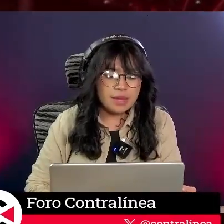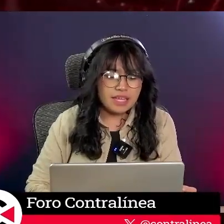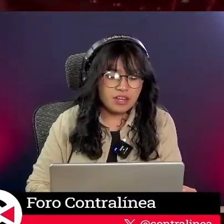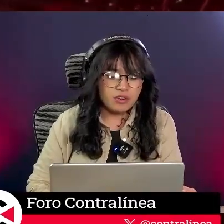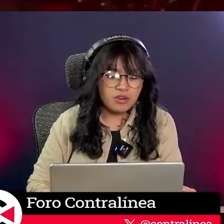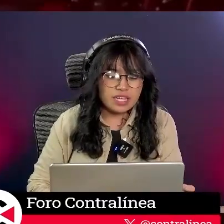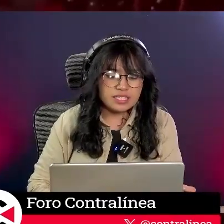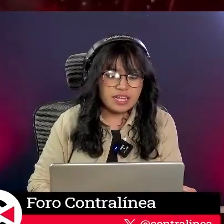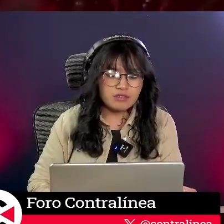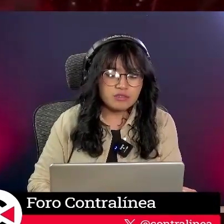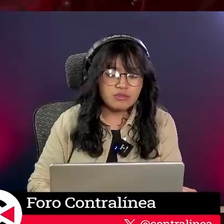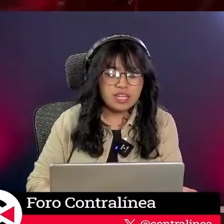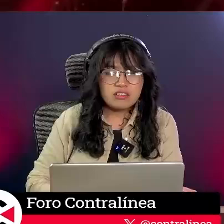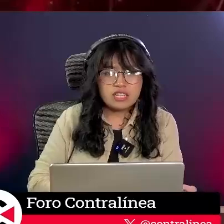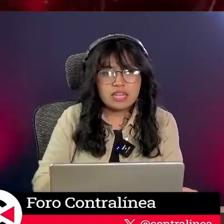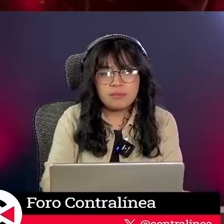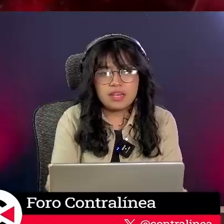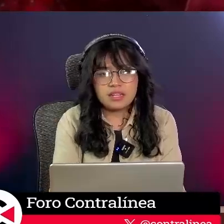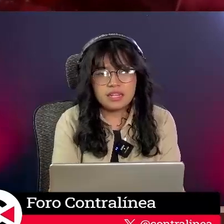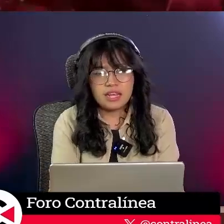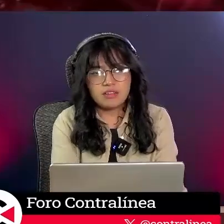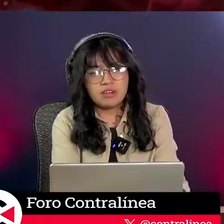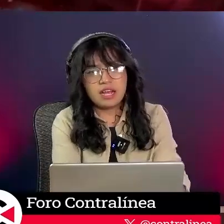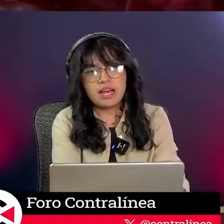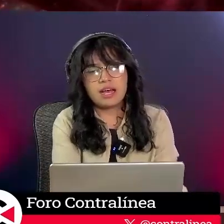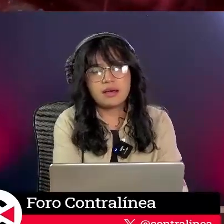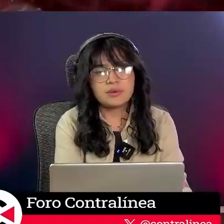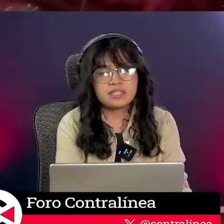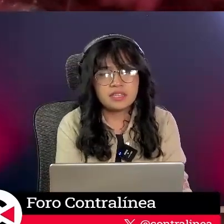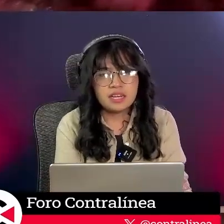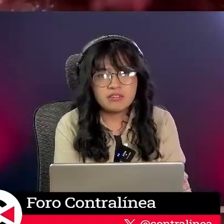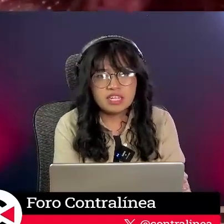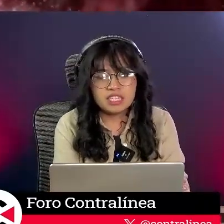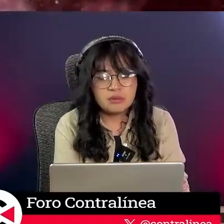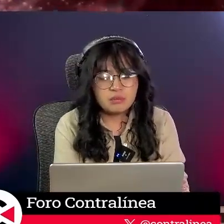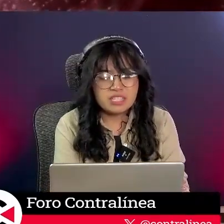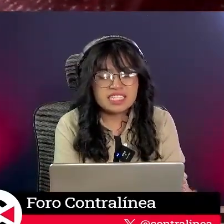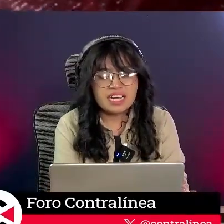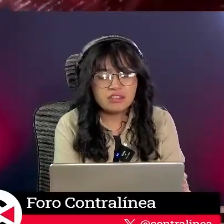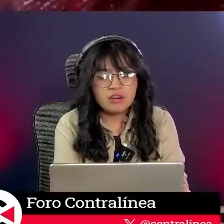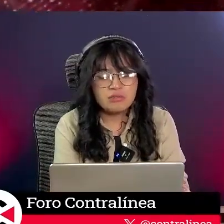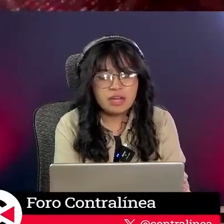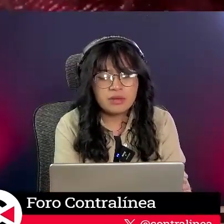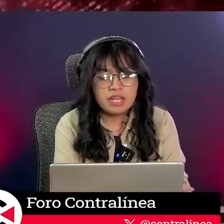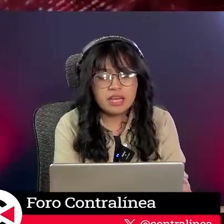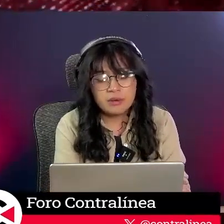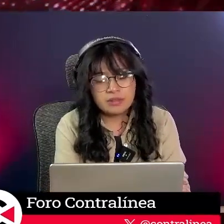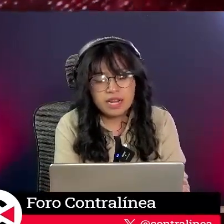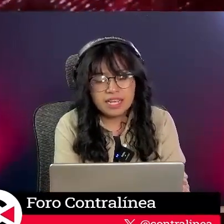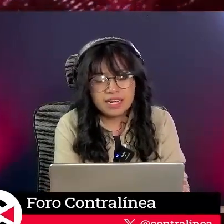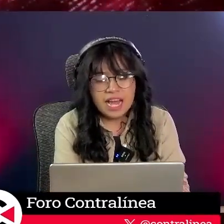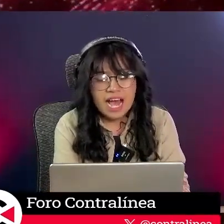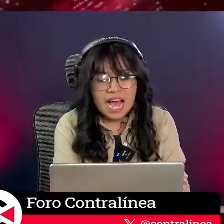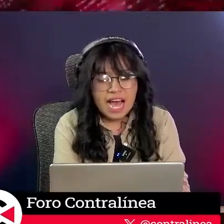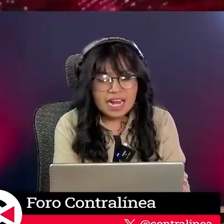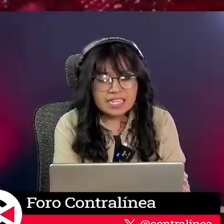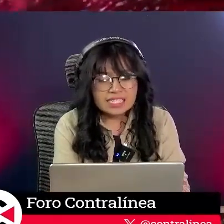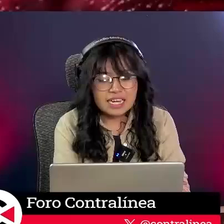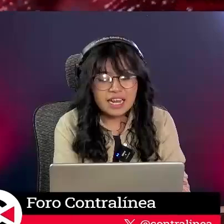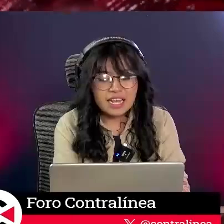comercial México-Estados Unidos, y también el día de hoy la presidenta Claudia Sheinbaum pues descartó una eventual